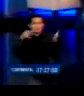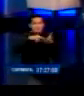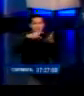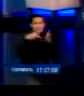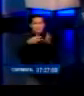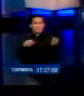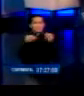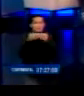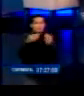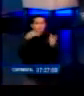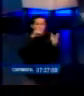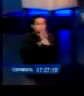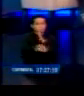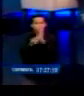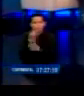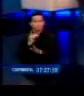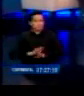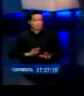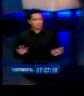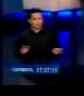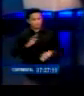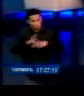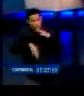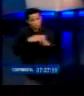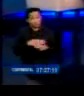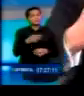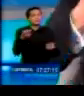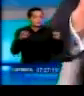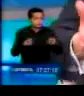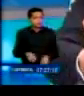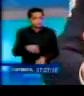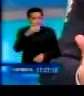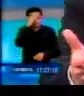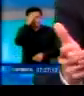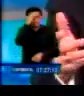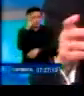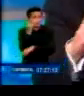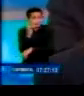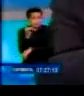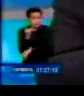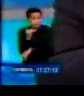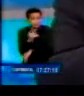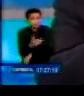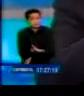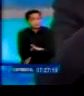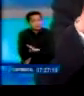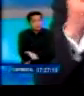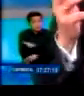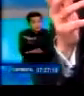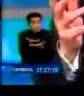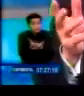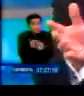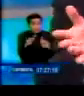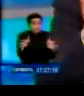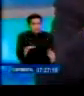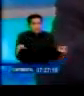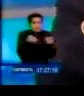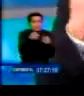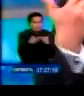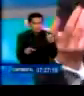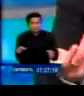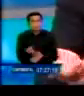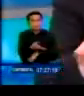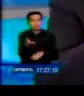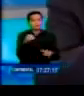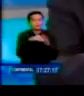básicamente transaccional. En otras partes del mundo, y específicamente incluso en Bolivia, donde la economía popular y solidaria y la